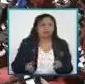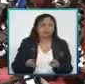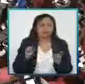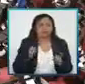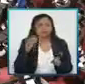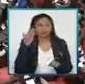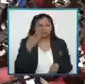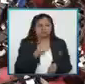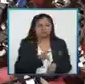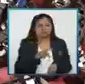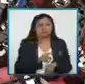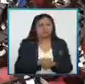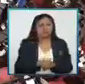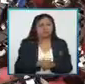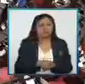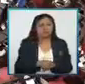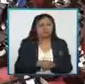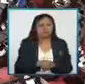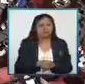buenas tardes.